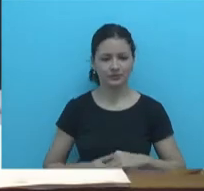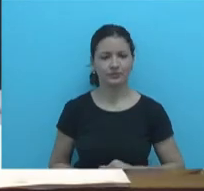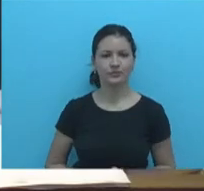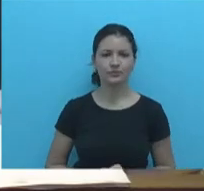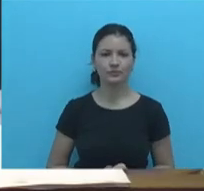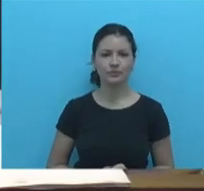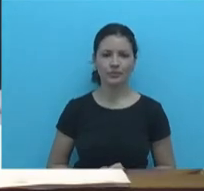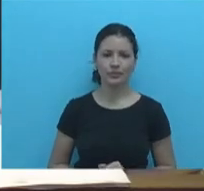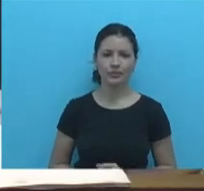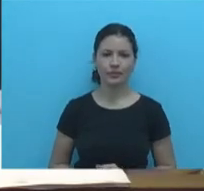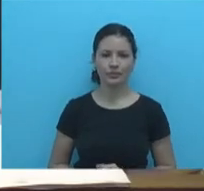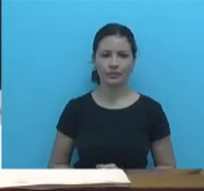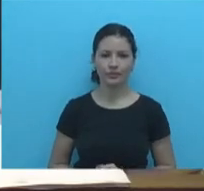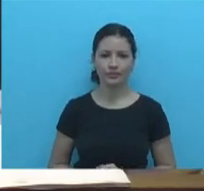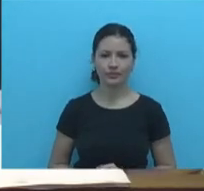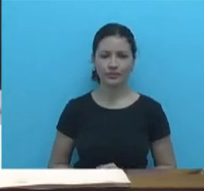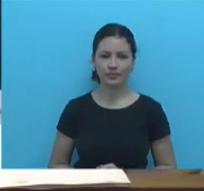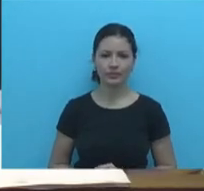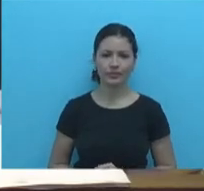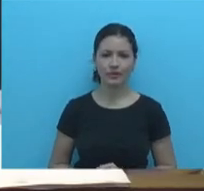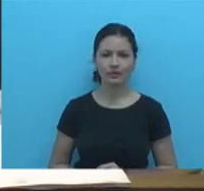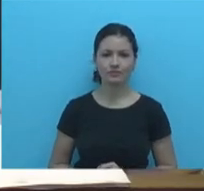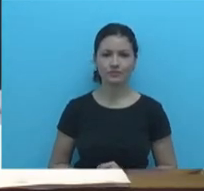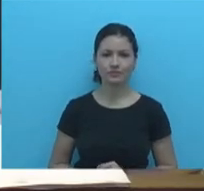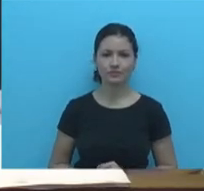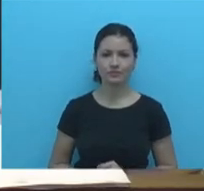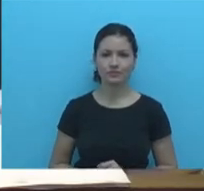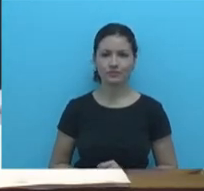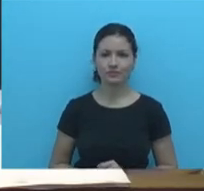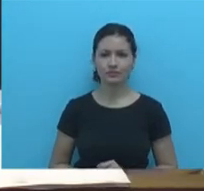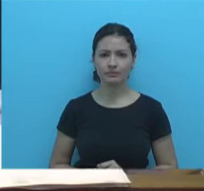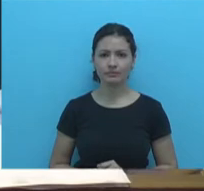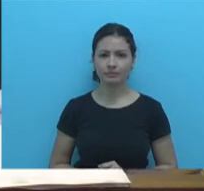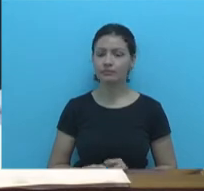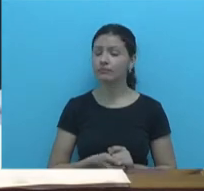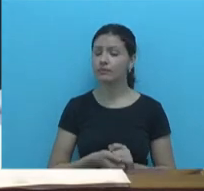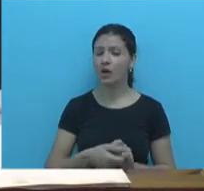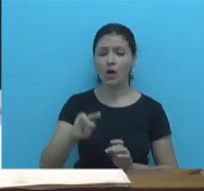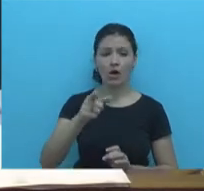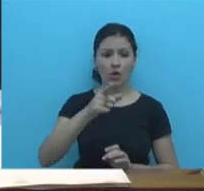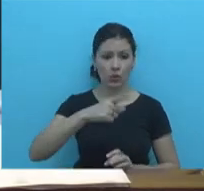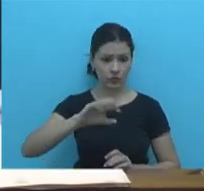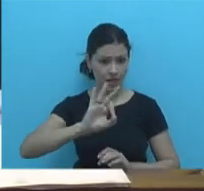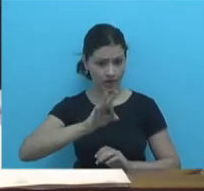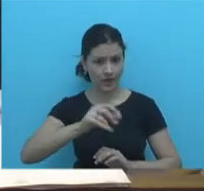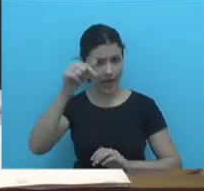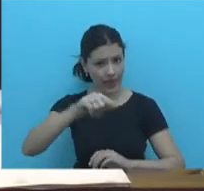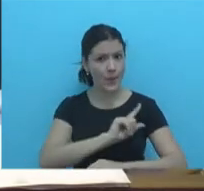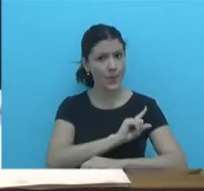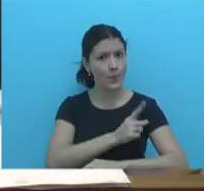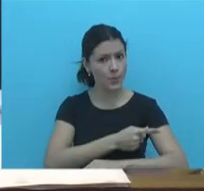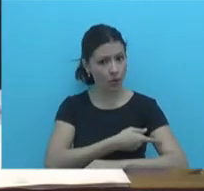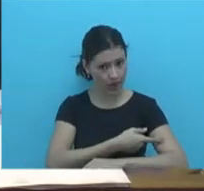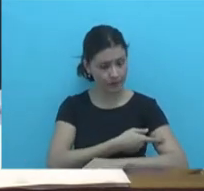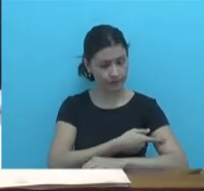En primer lugar, debemos saber de que este es un poder, casi todos deben conocer, un poder más del Estado,